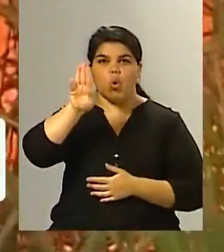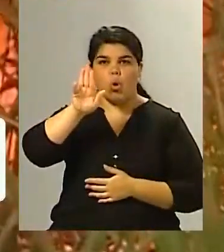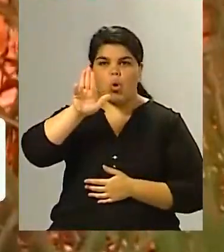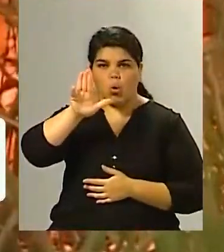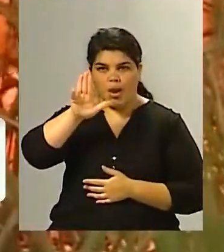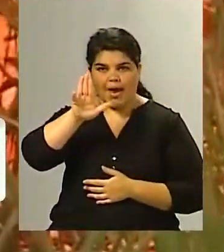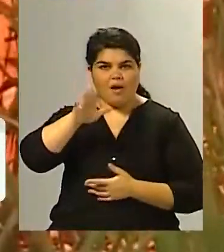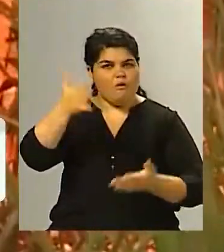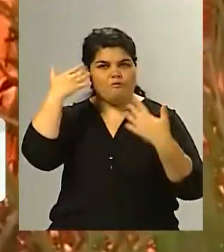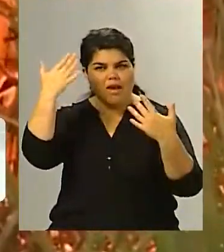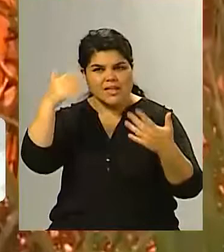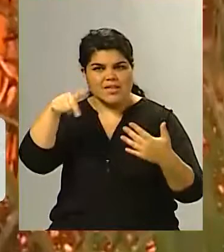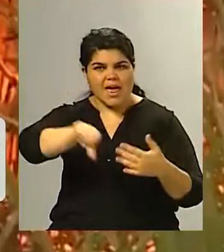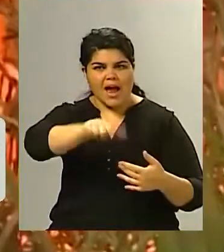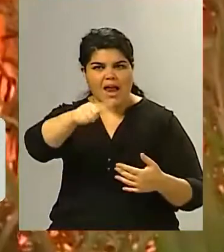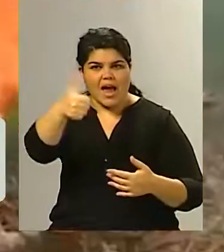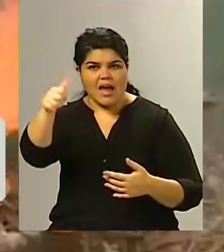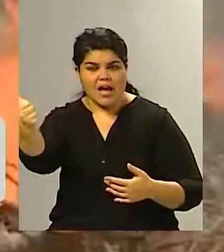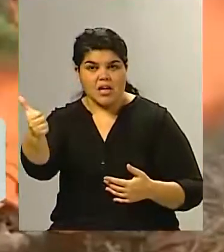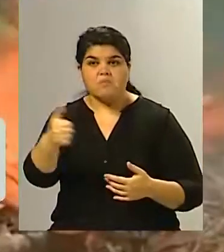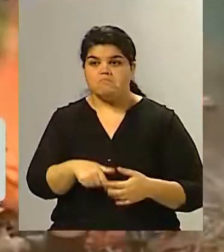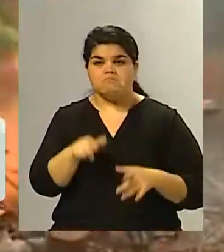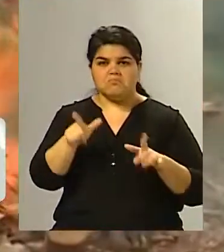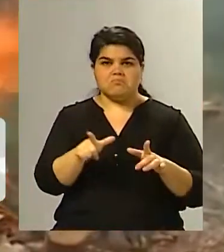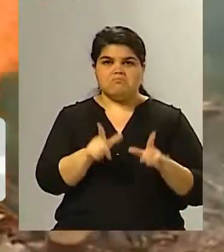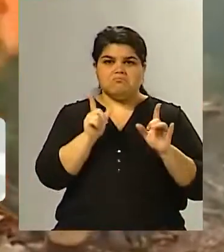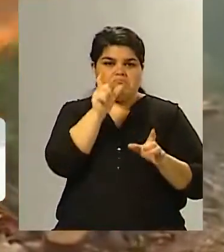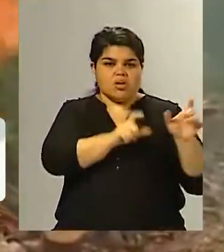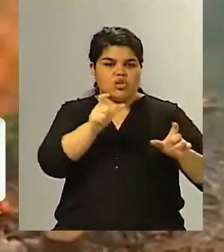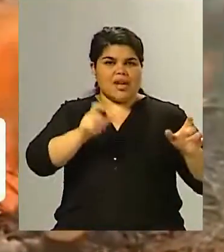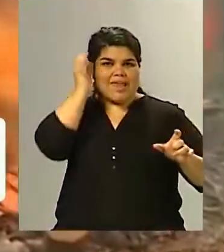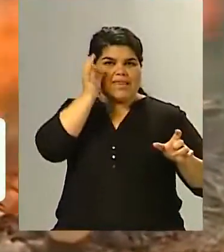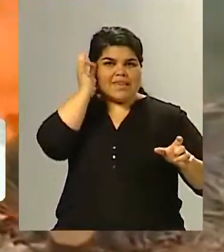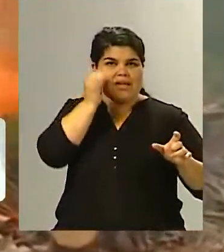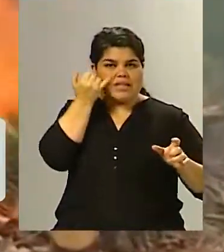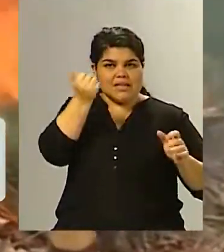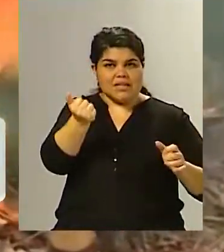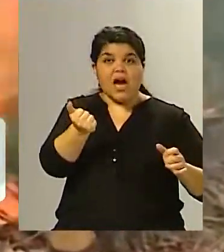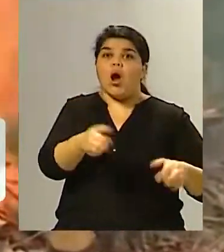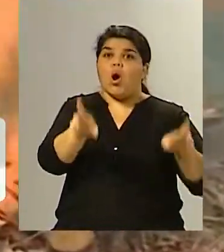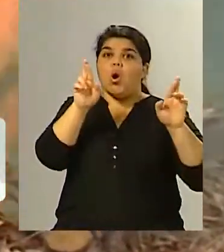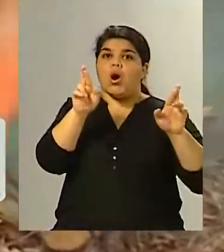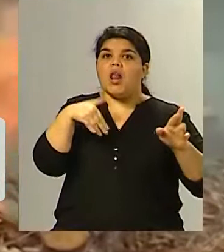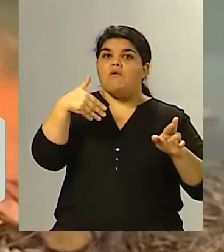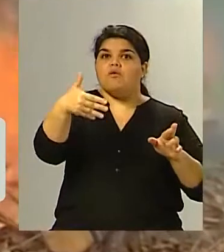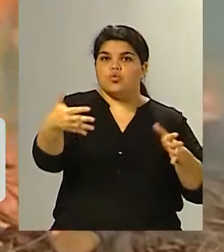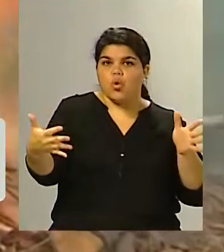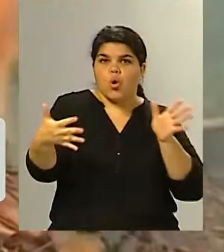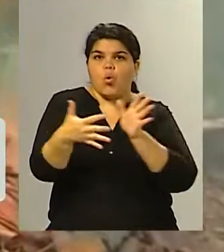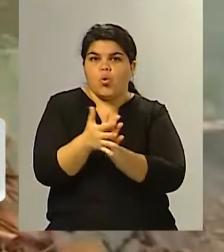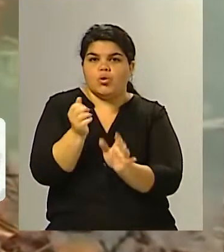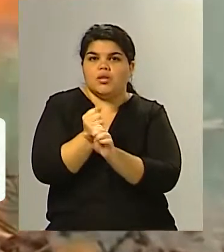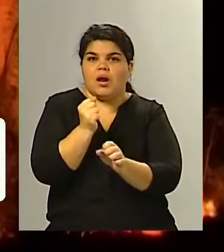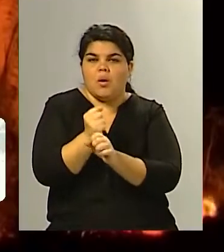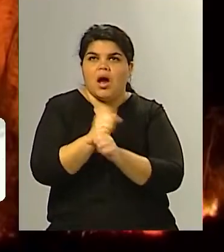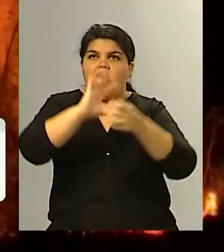de ellos hacen referencia de su expectativa de volver a trabajar con Brasil en la agenda ambiental, en la